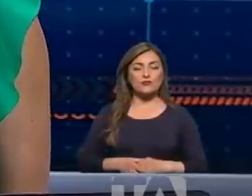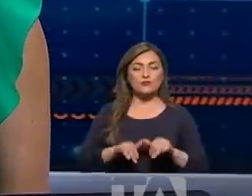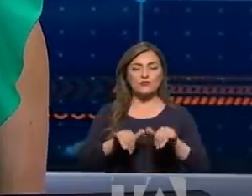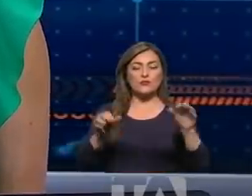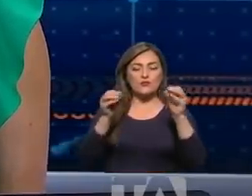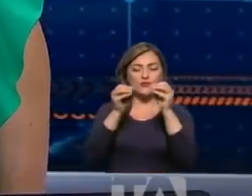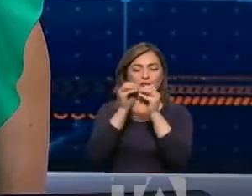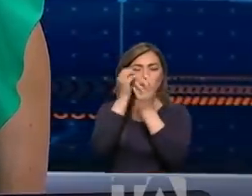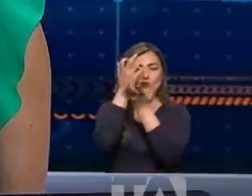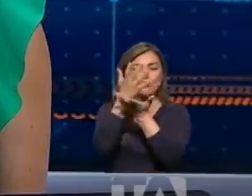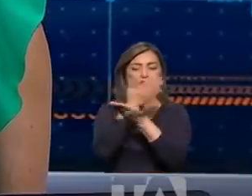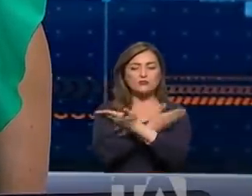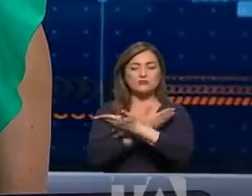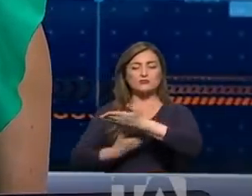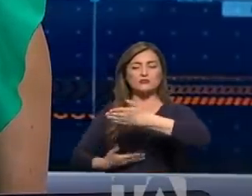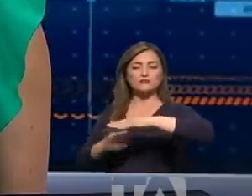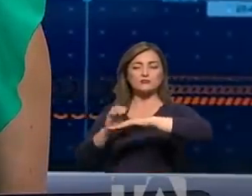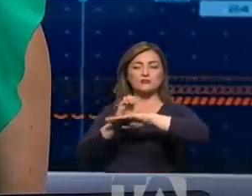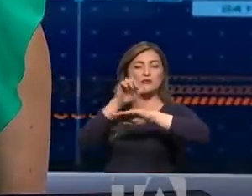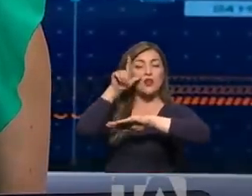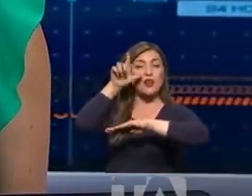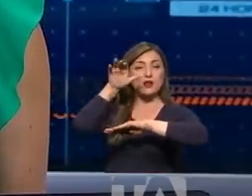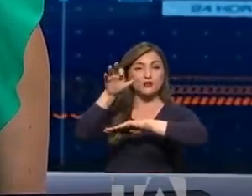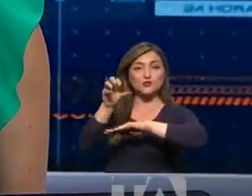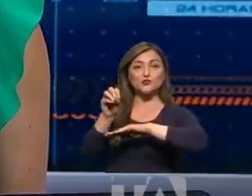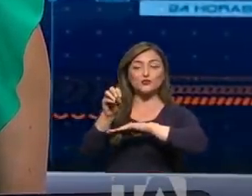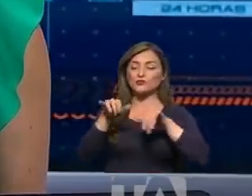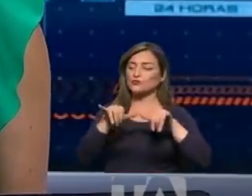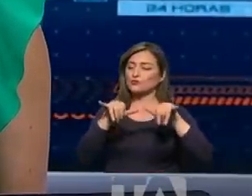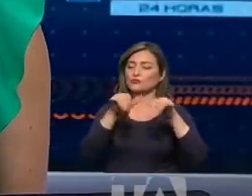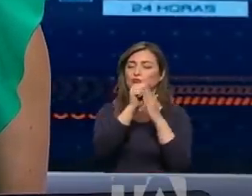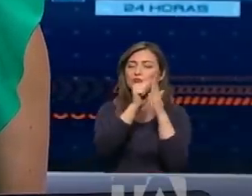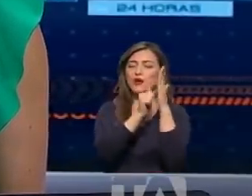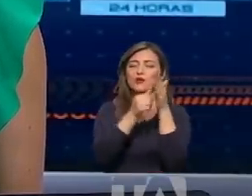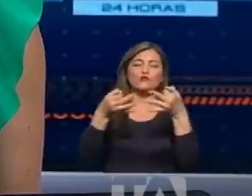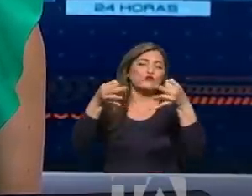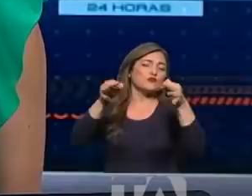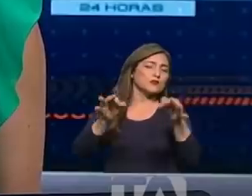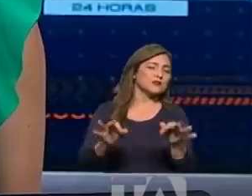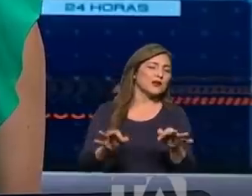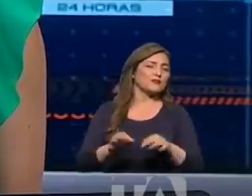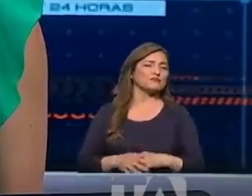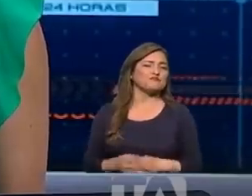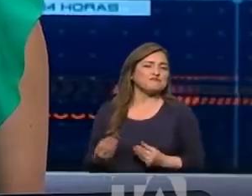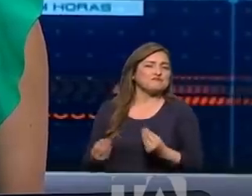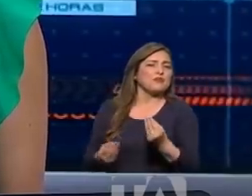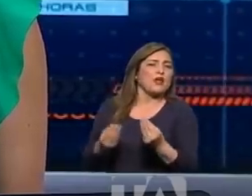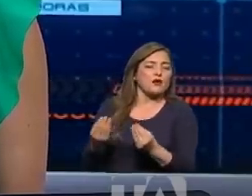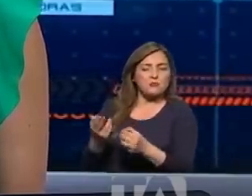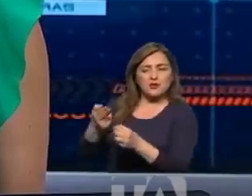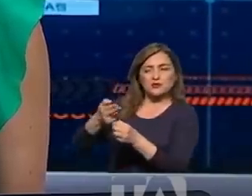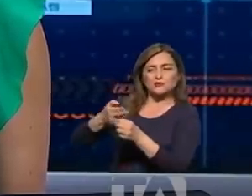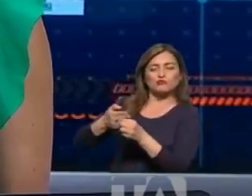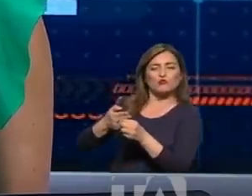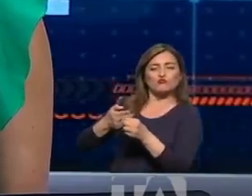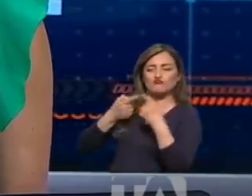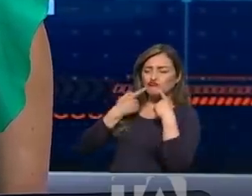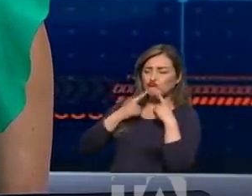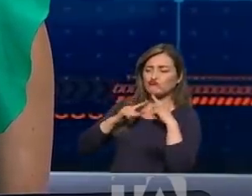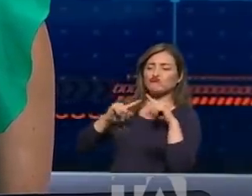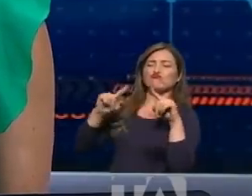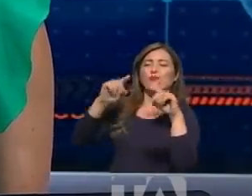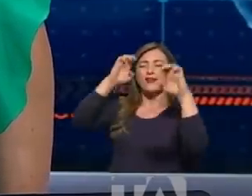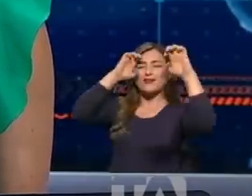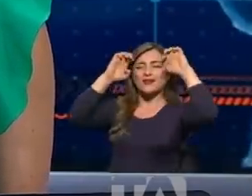Seguimos, amigos. El presidente de la República, Guillermo Lasso, continuó con su agenda oficial al participar en el lanzamiento de la estrategia